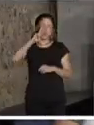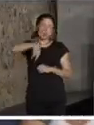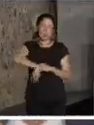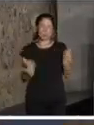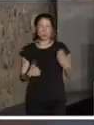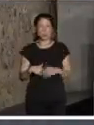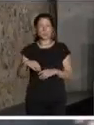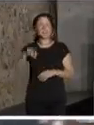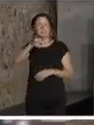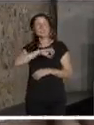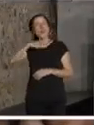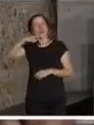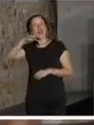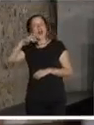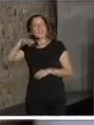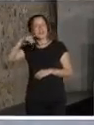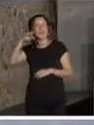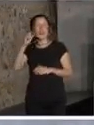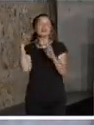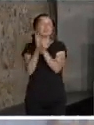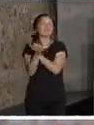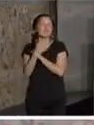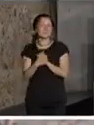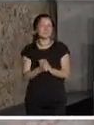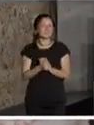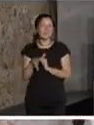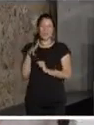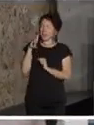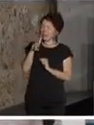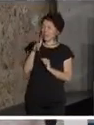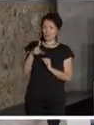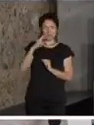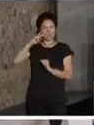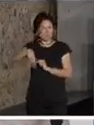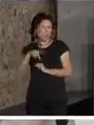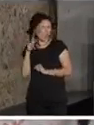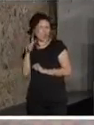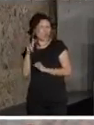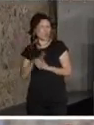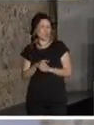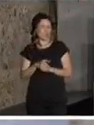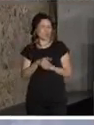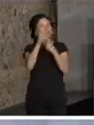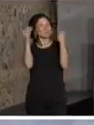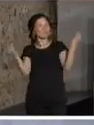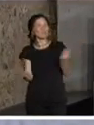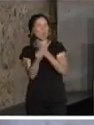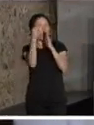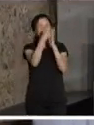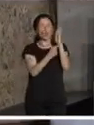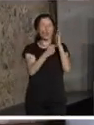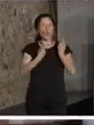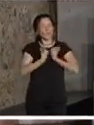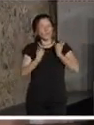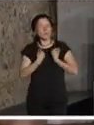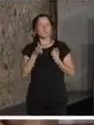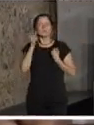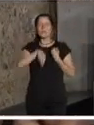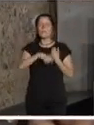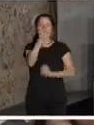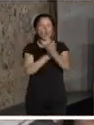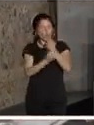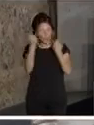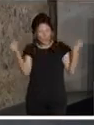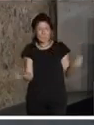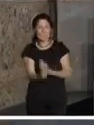al Señor garamendi que explicarle que los derechos el reconocimiento de derechos mejora las condiciones de vida y mejora